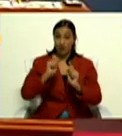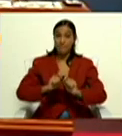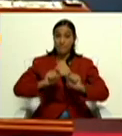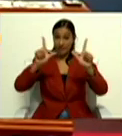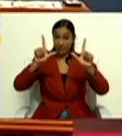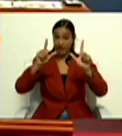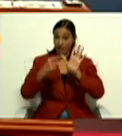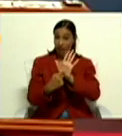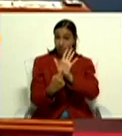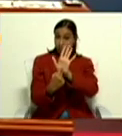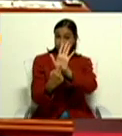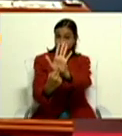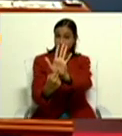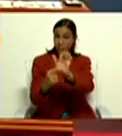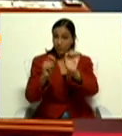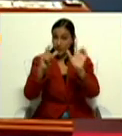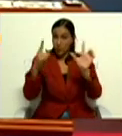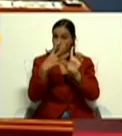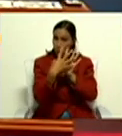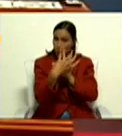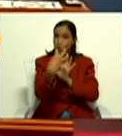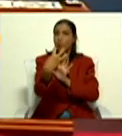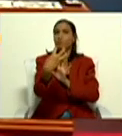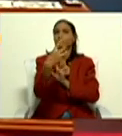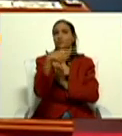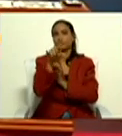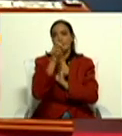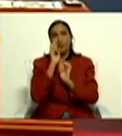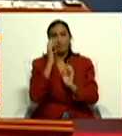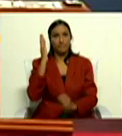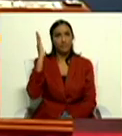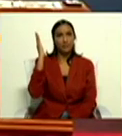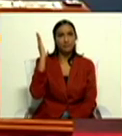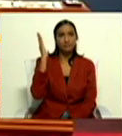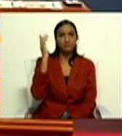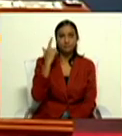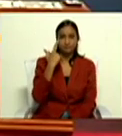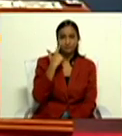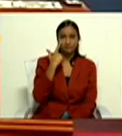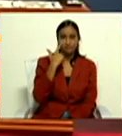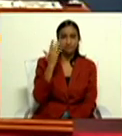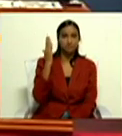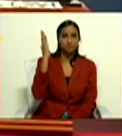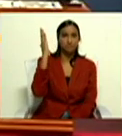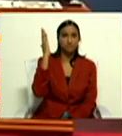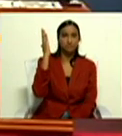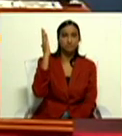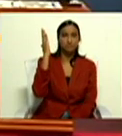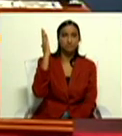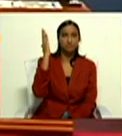también, las imágenes que tienen que ver con esto. Vean esto acá, por favor.